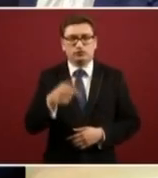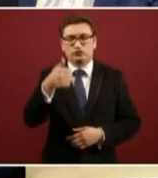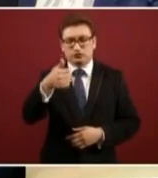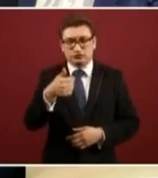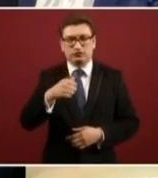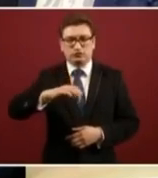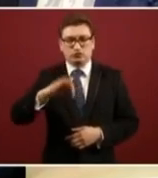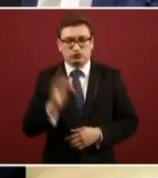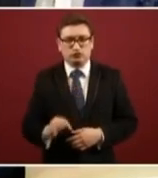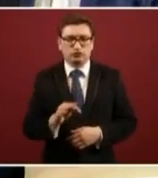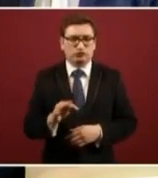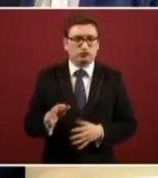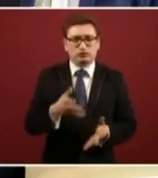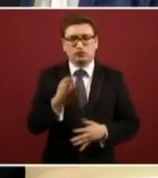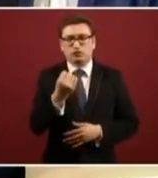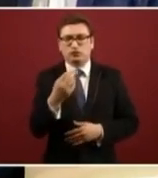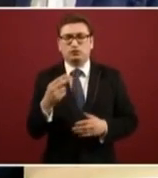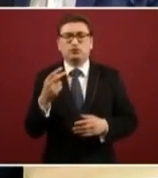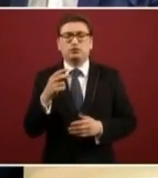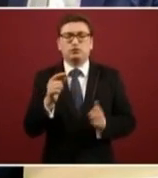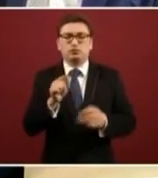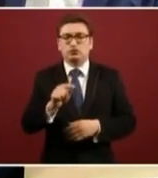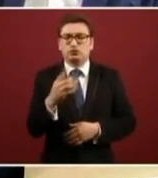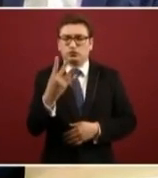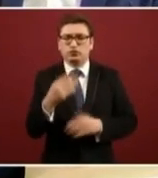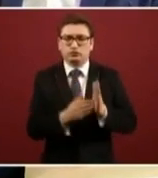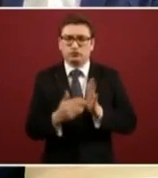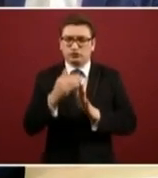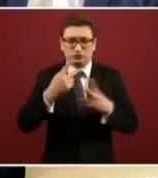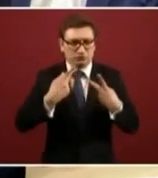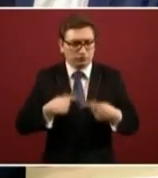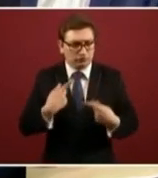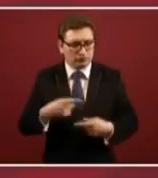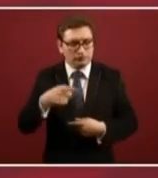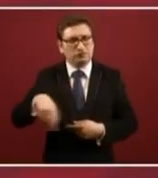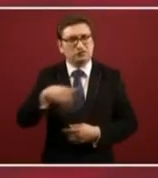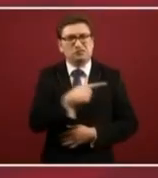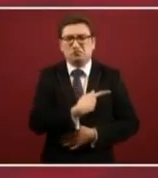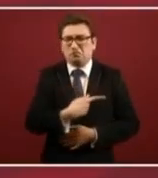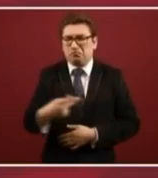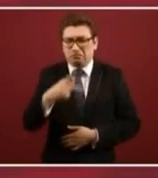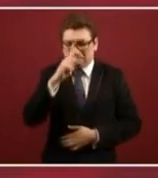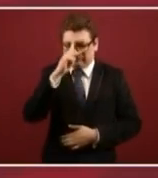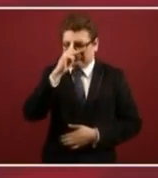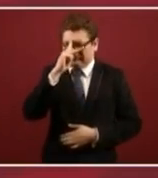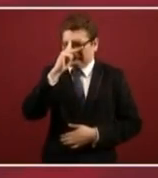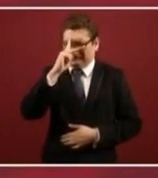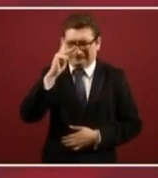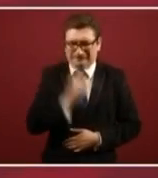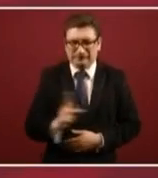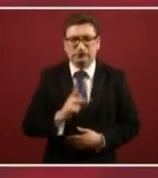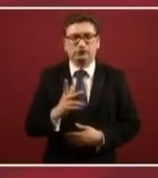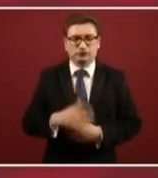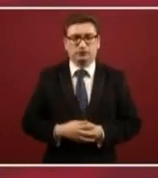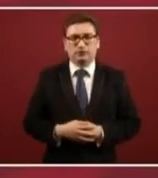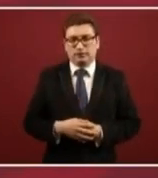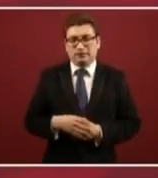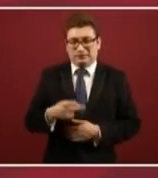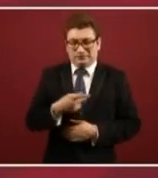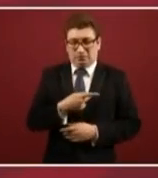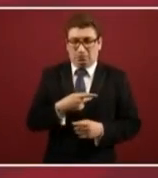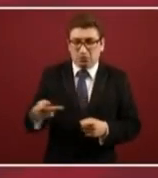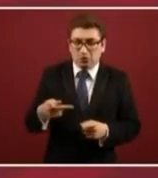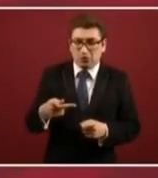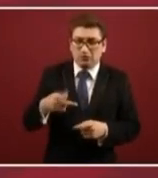7.6%, o sea, 9.4 millones de personas, se encuentran en pobreza extrema. De modo que los más pobres de los